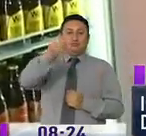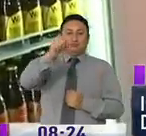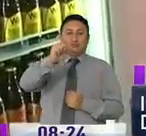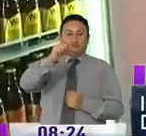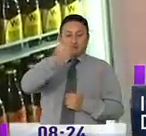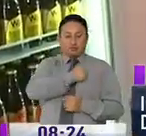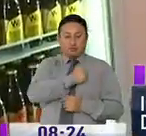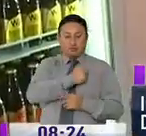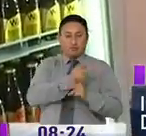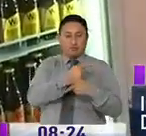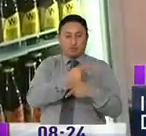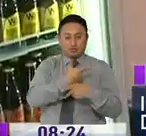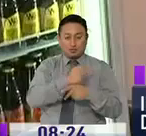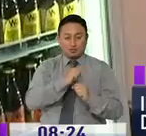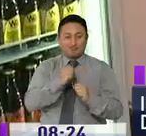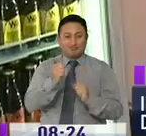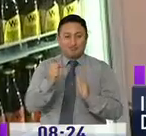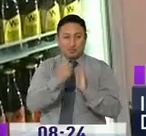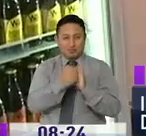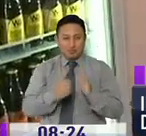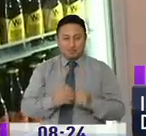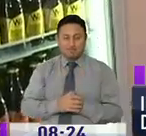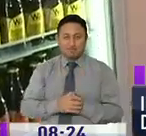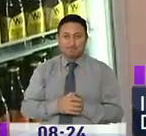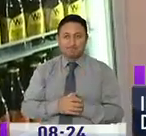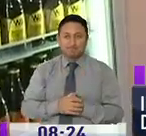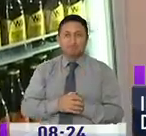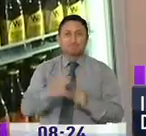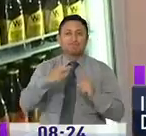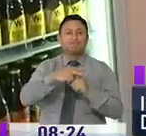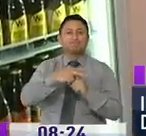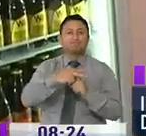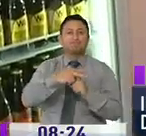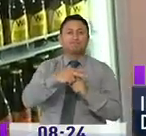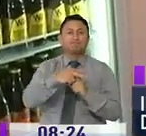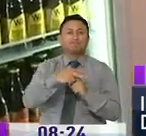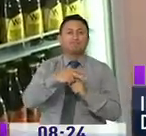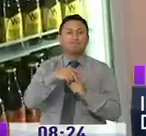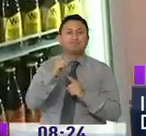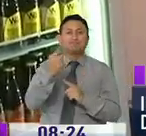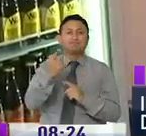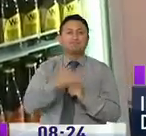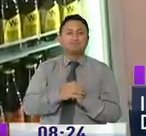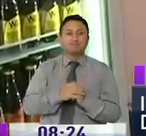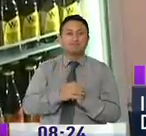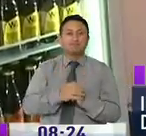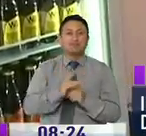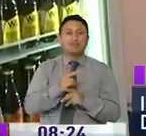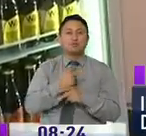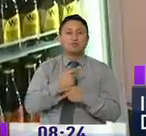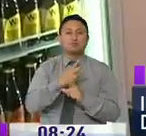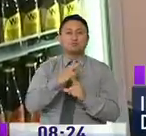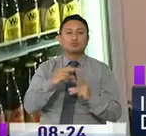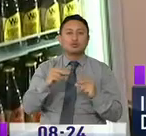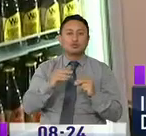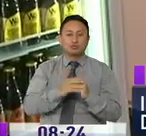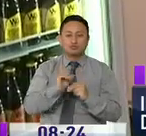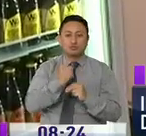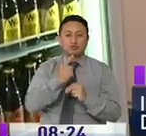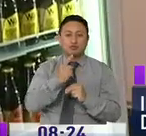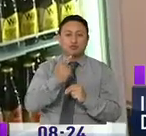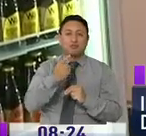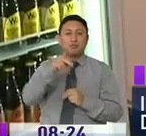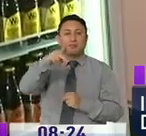procesamos nosotros mismos de manera artesanal. Son gaseosas hechas con ingredientes reales y endulzadas únicamente con panela